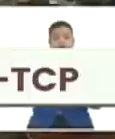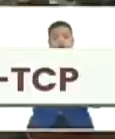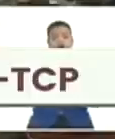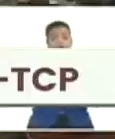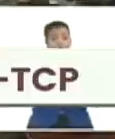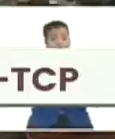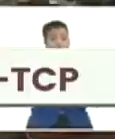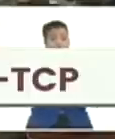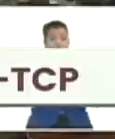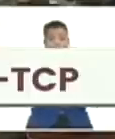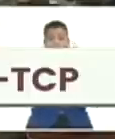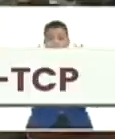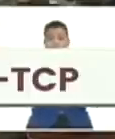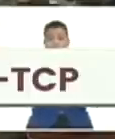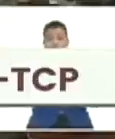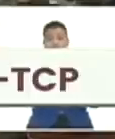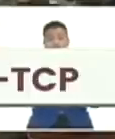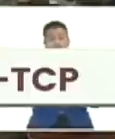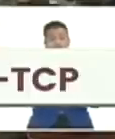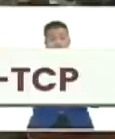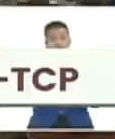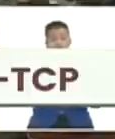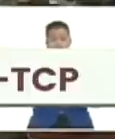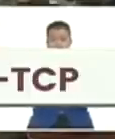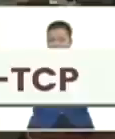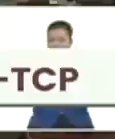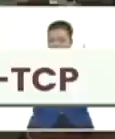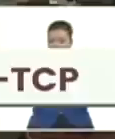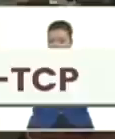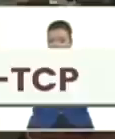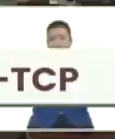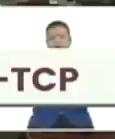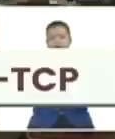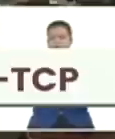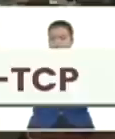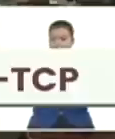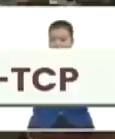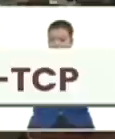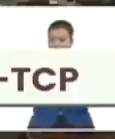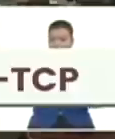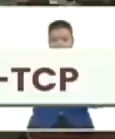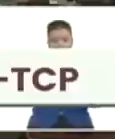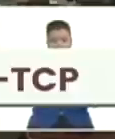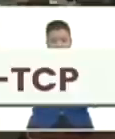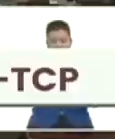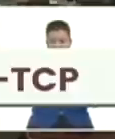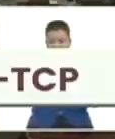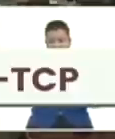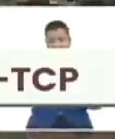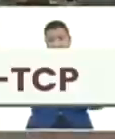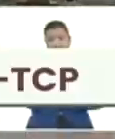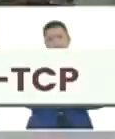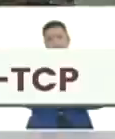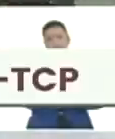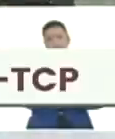mundo interconectado con retos comunes. El ALBA,